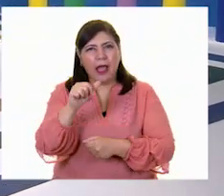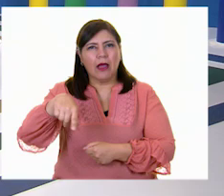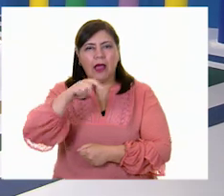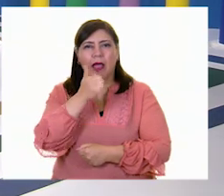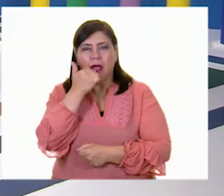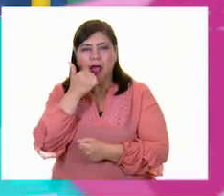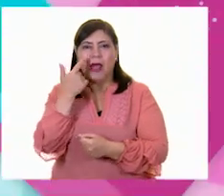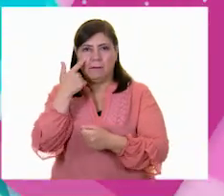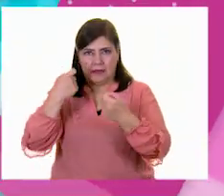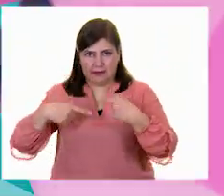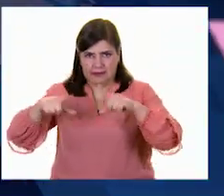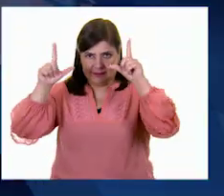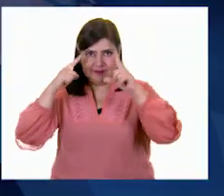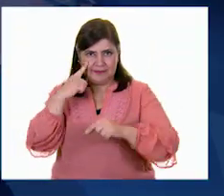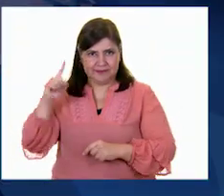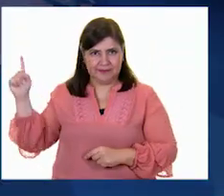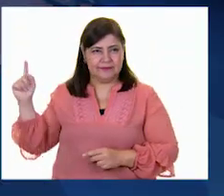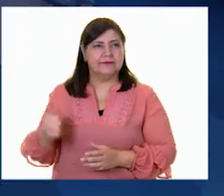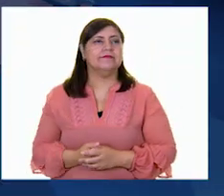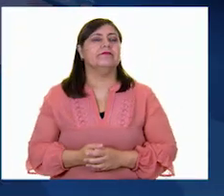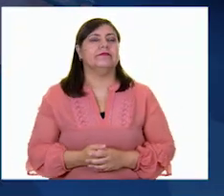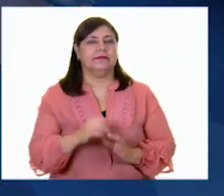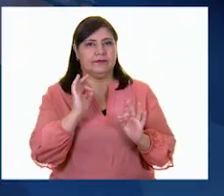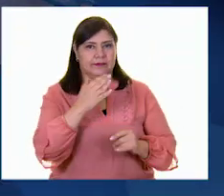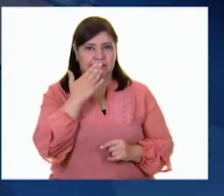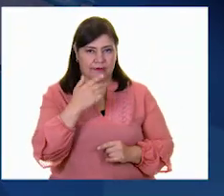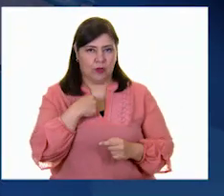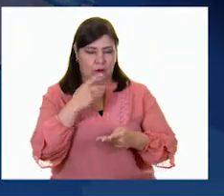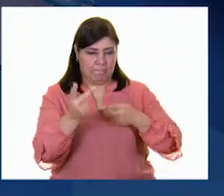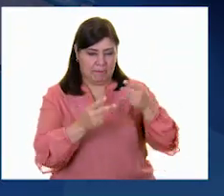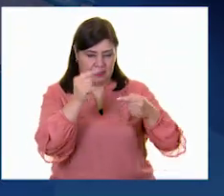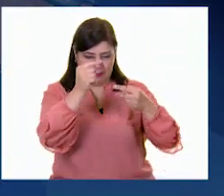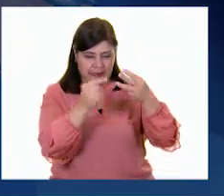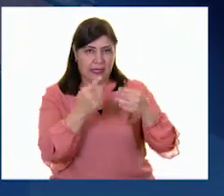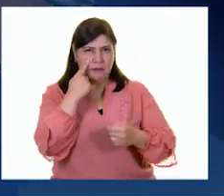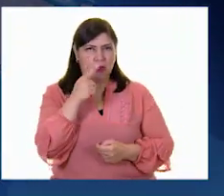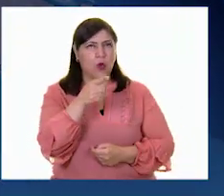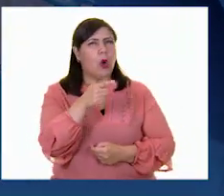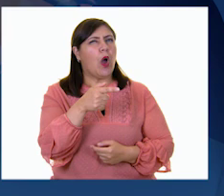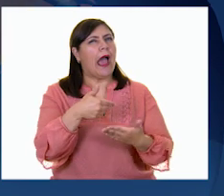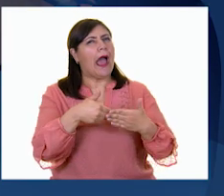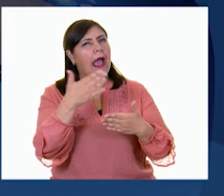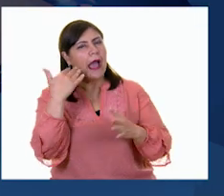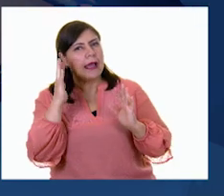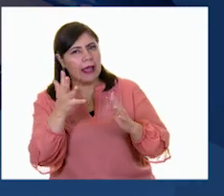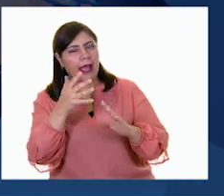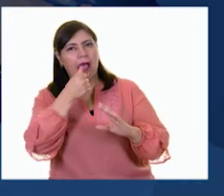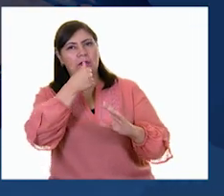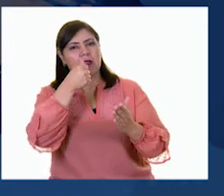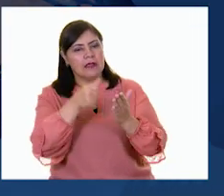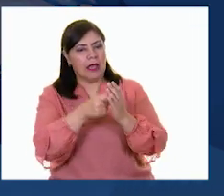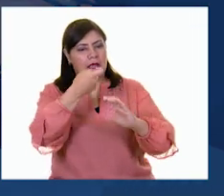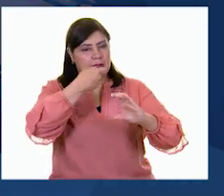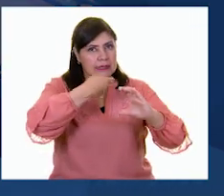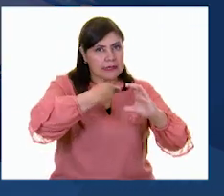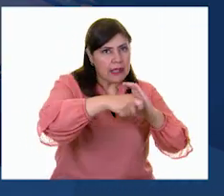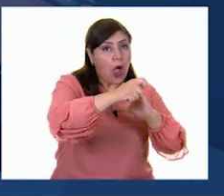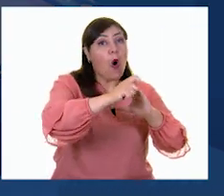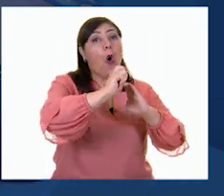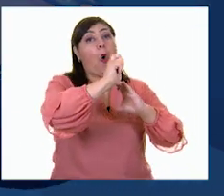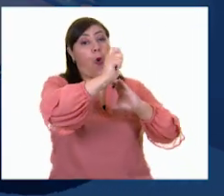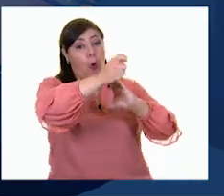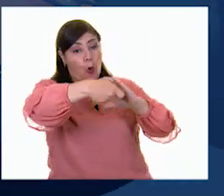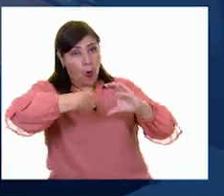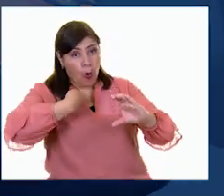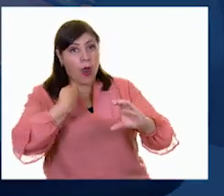pueden ver ahora en pantalla. Bien, les repito las preguntas. ¿Has recibido o enviado alguna carta personal de